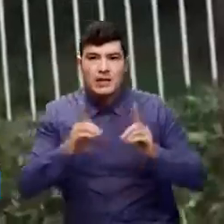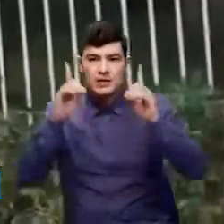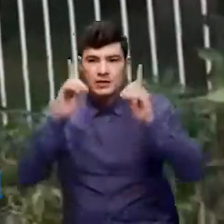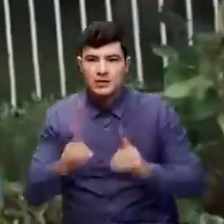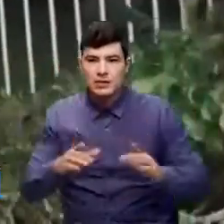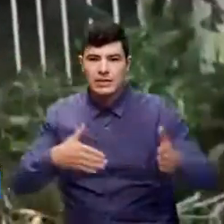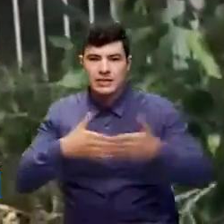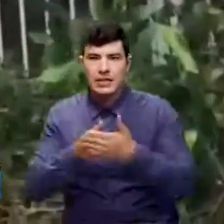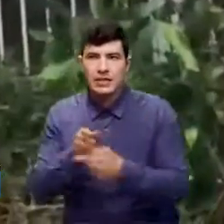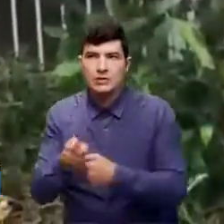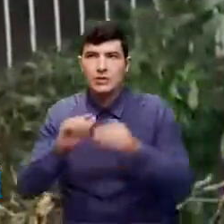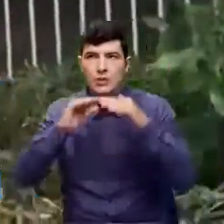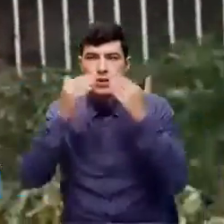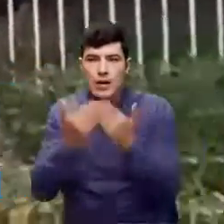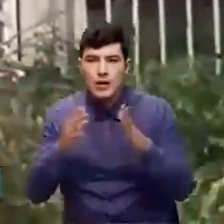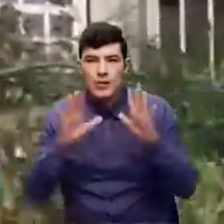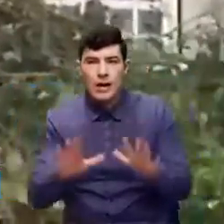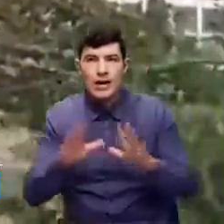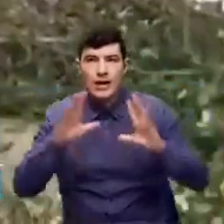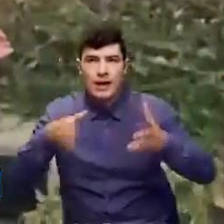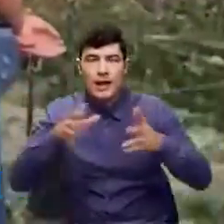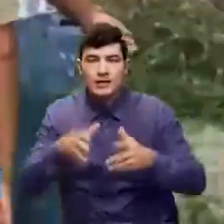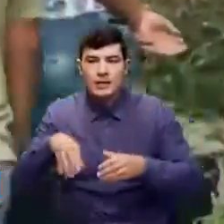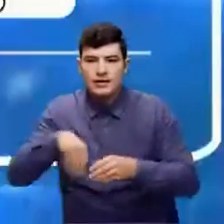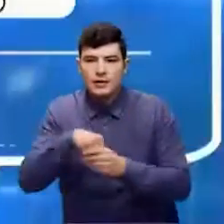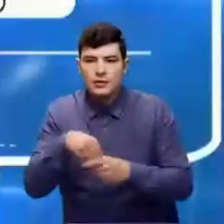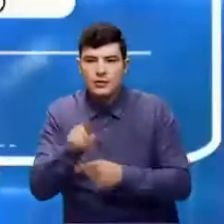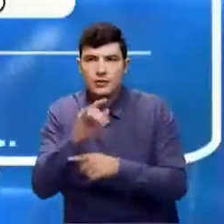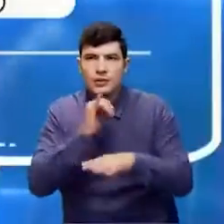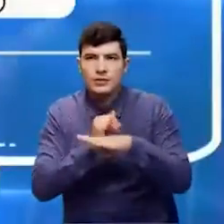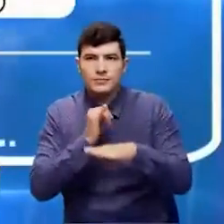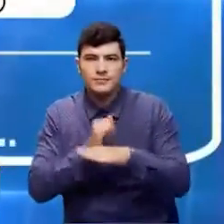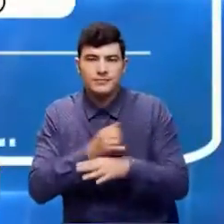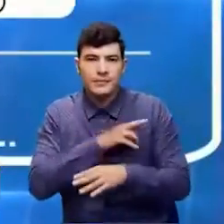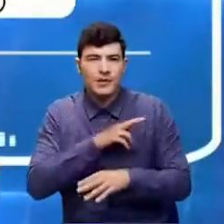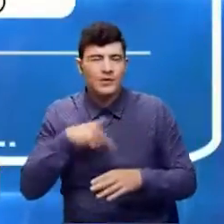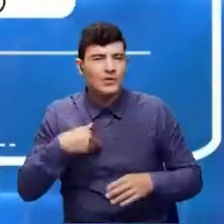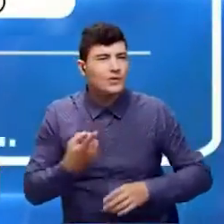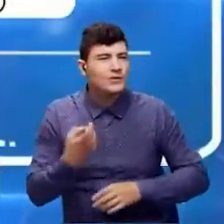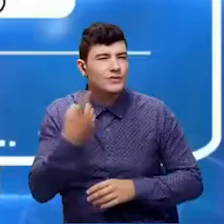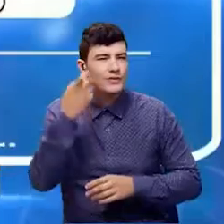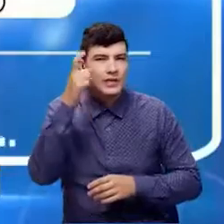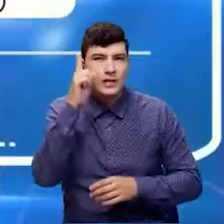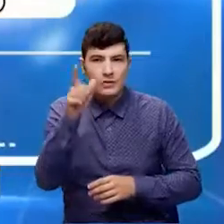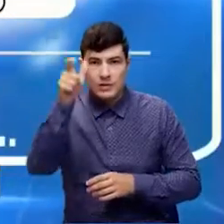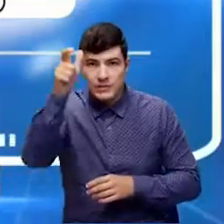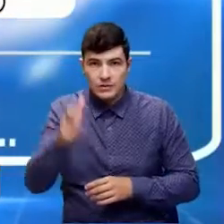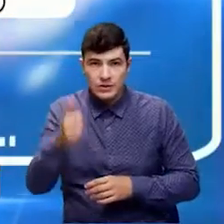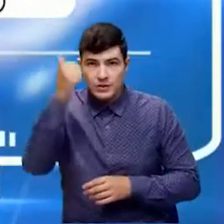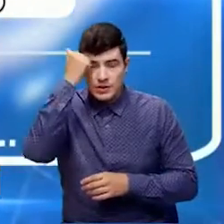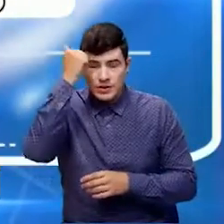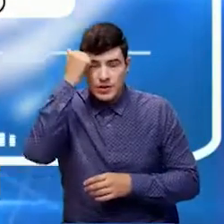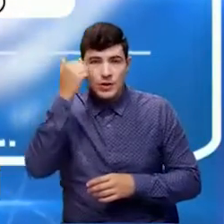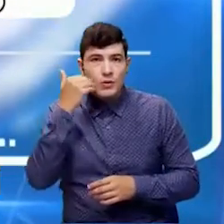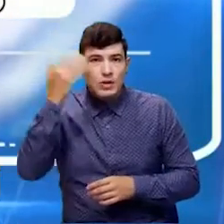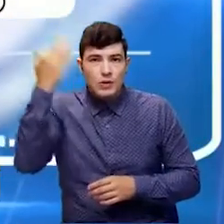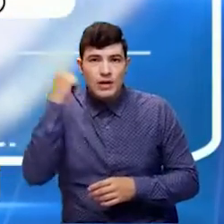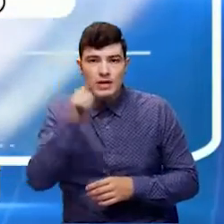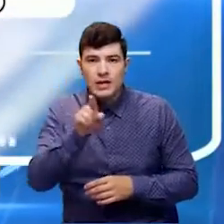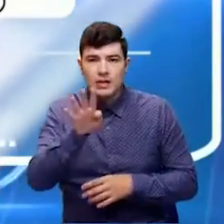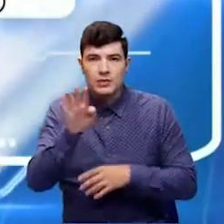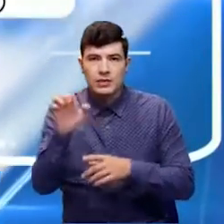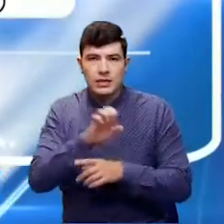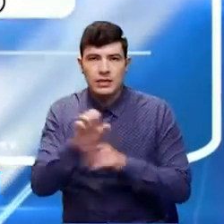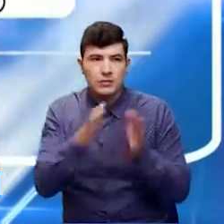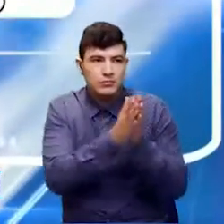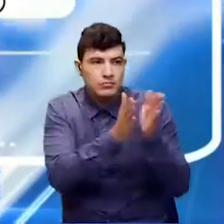instalaciones suspendiendo así las clases en la institución nos hace falta un docente de matemáticas desde el 14 de enero es